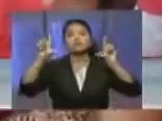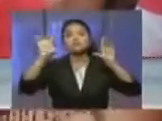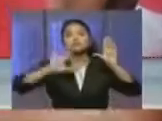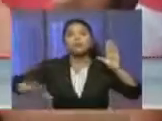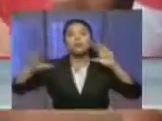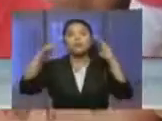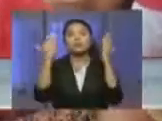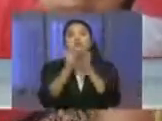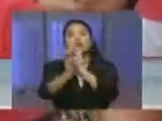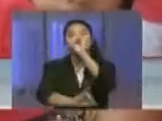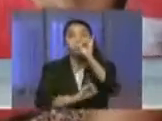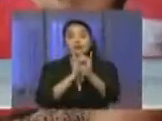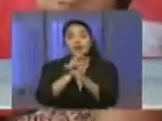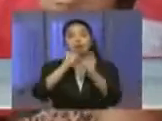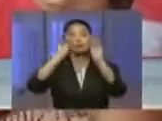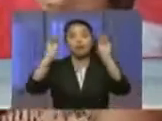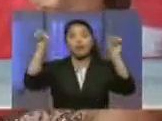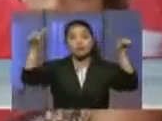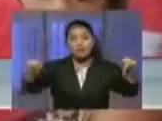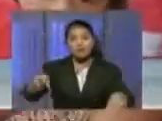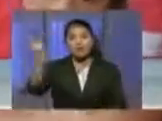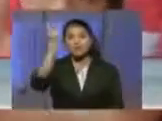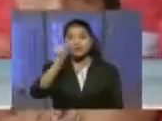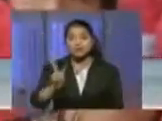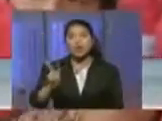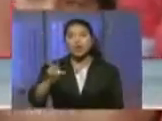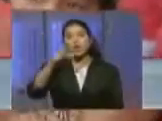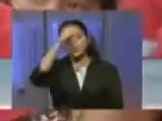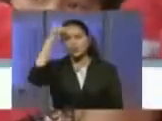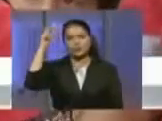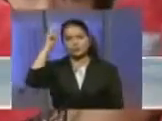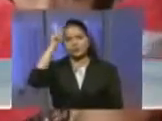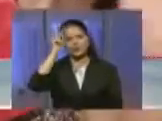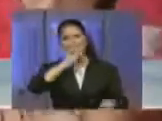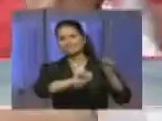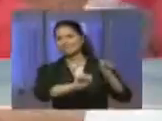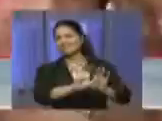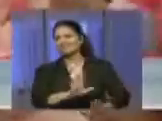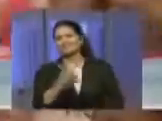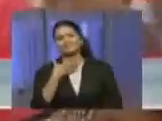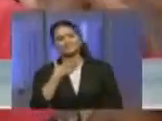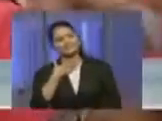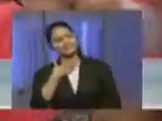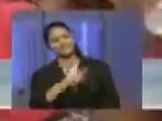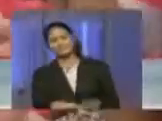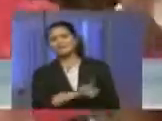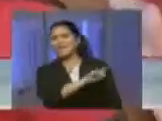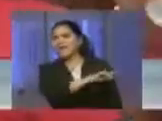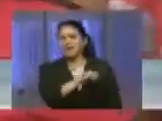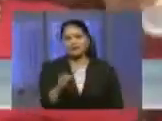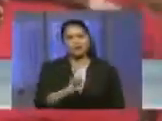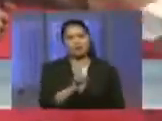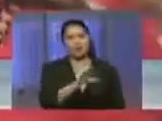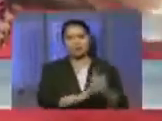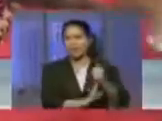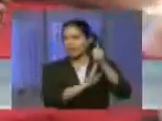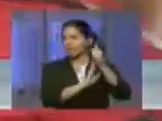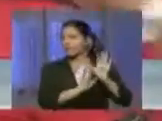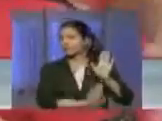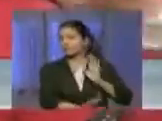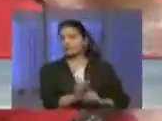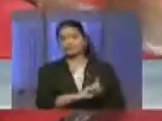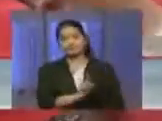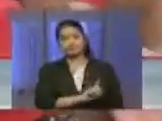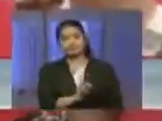internacional y de Venezuela que los pueblos indas rechazamos amente que ellos no son representantes de Puos indígen